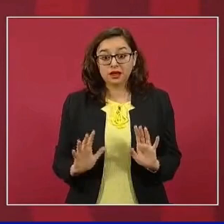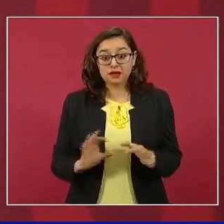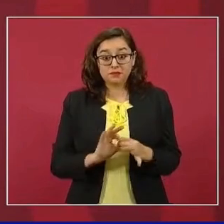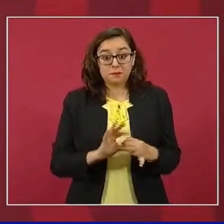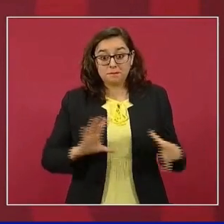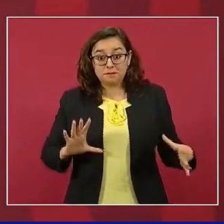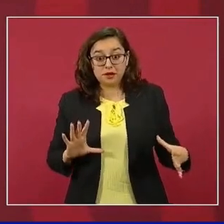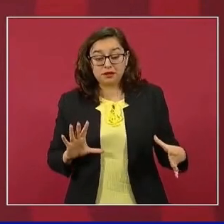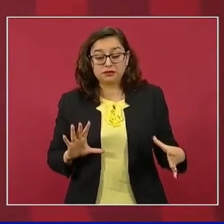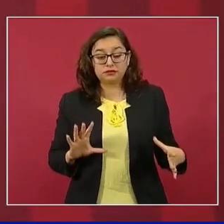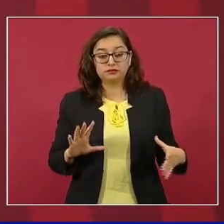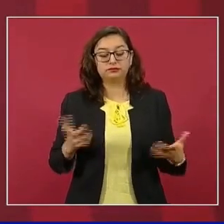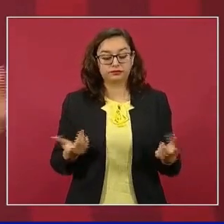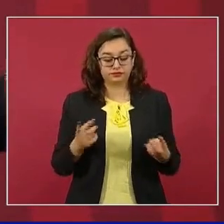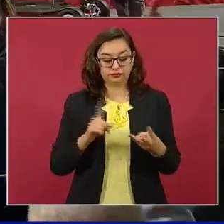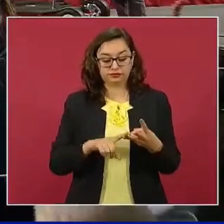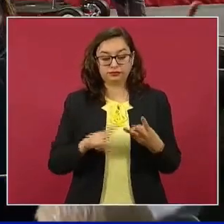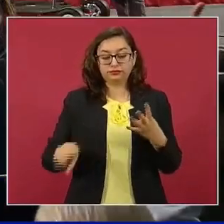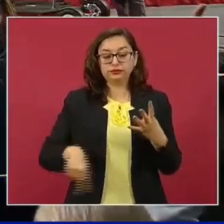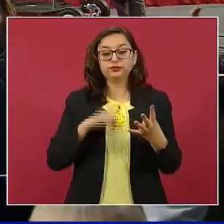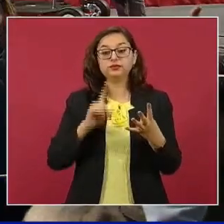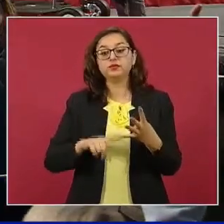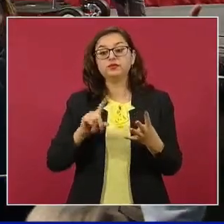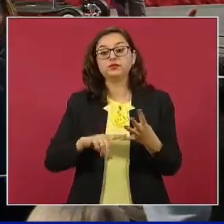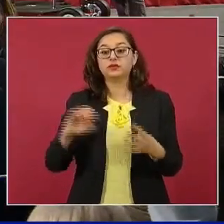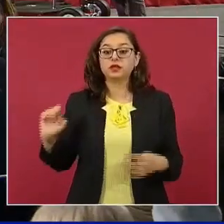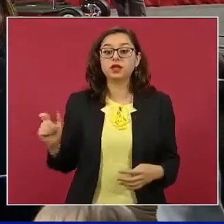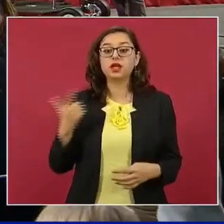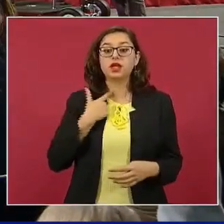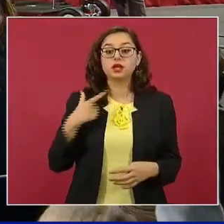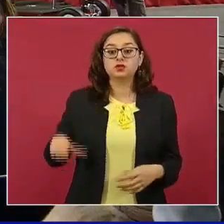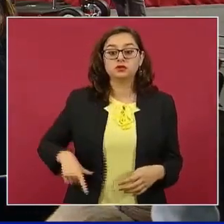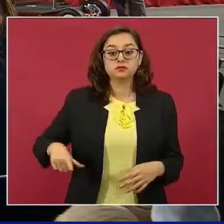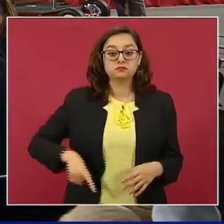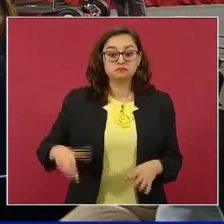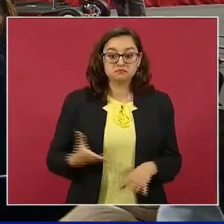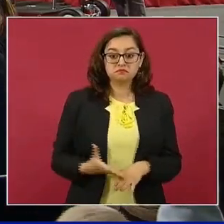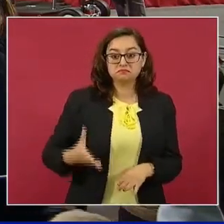Los anteriores gobernantes pues no tenían a Rosa Isela